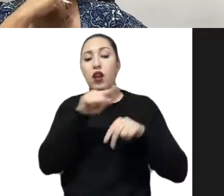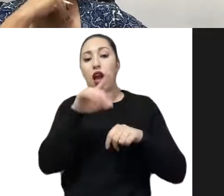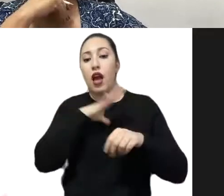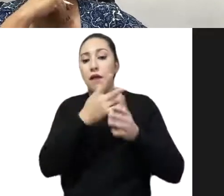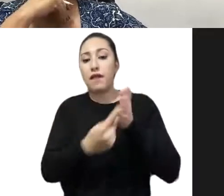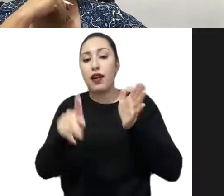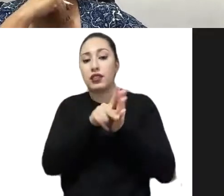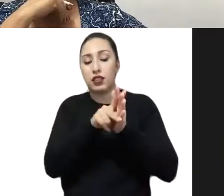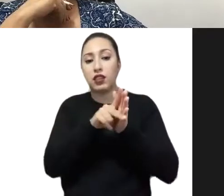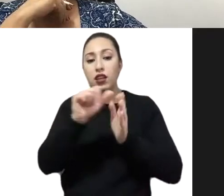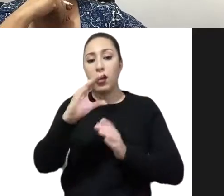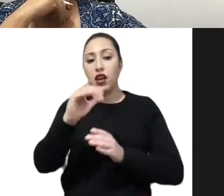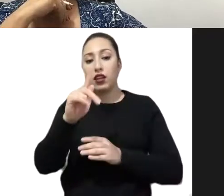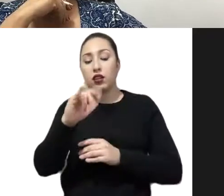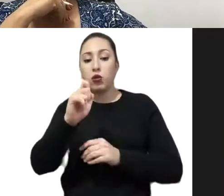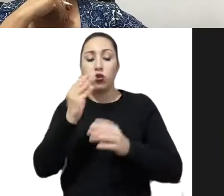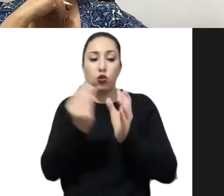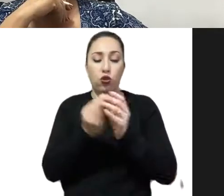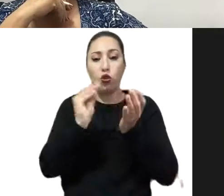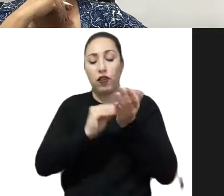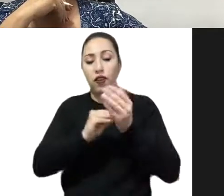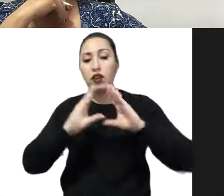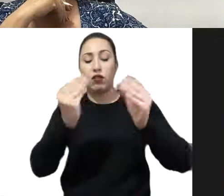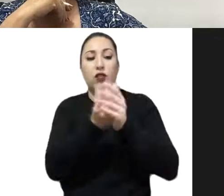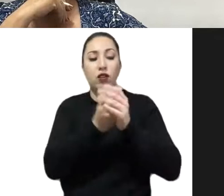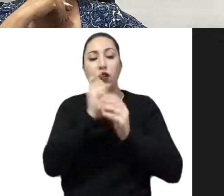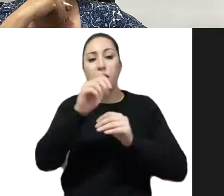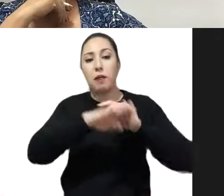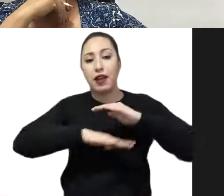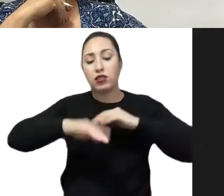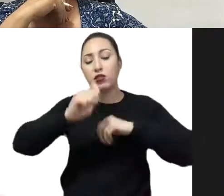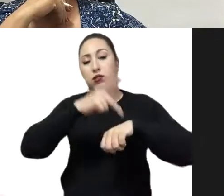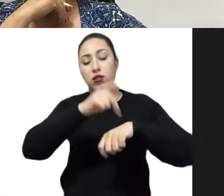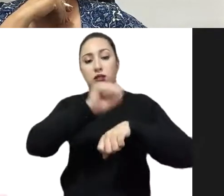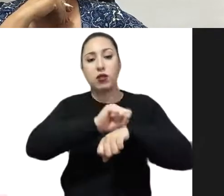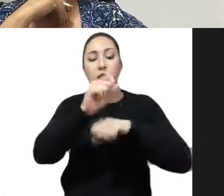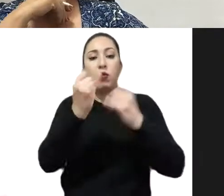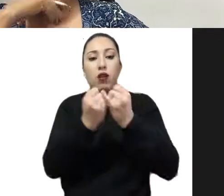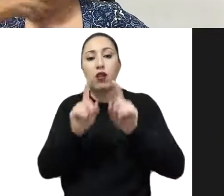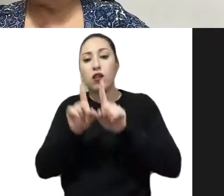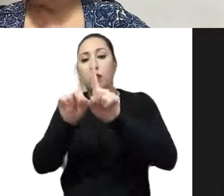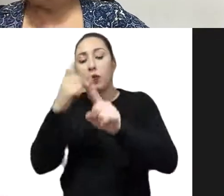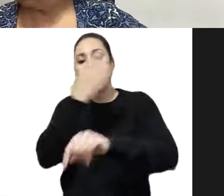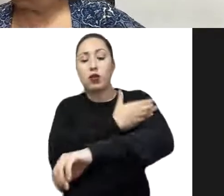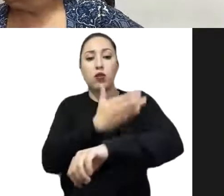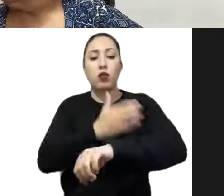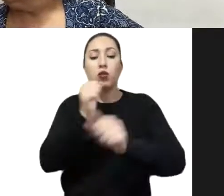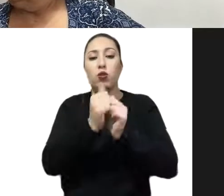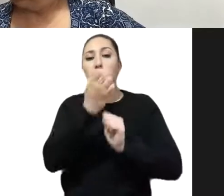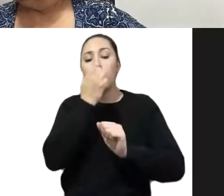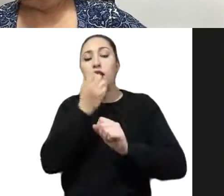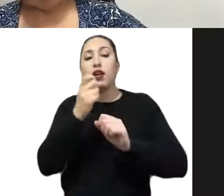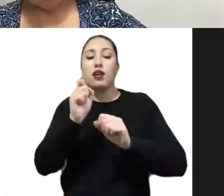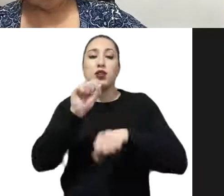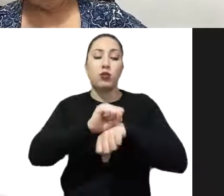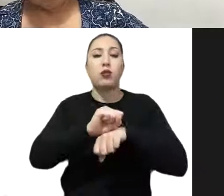activo al servicio de la educación básica, también al personal docente, no docente y de apoyo y de asistencia a la educación media superior y superior, así como al personal